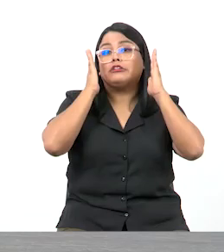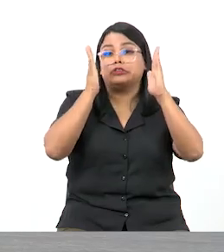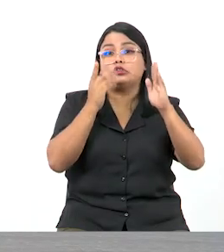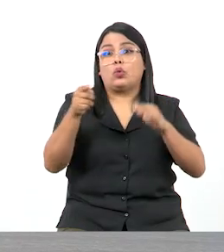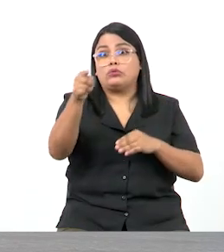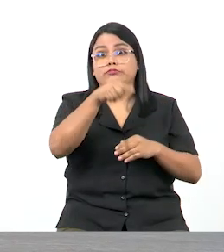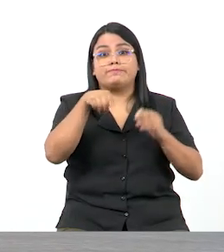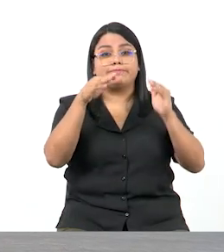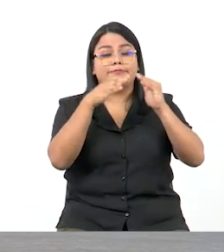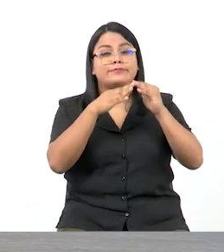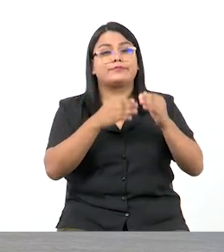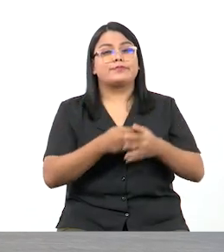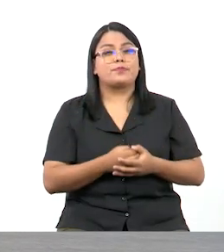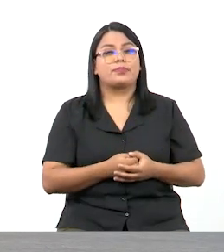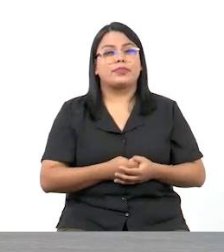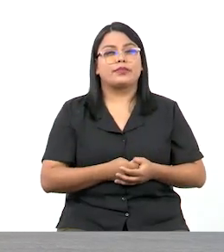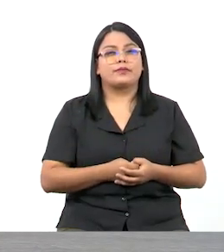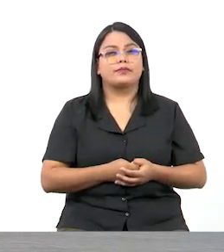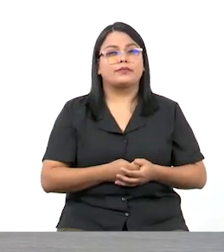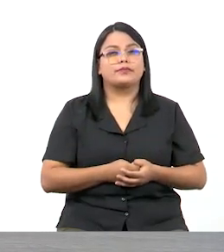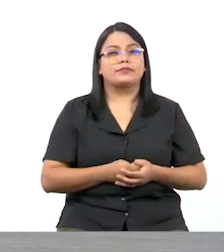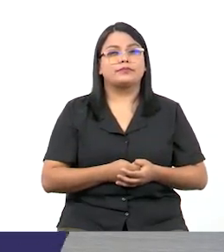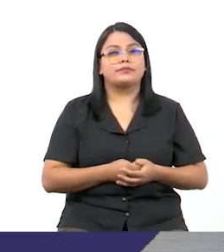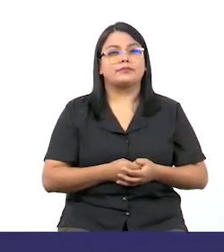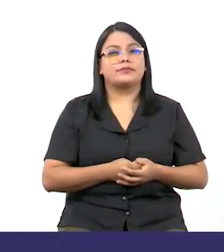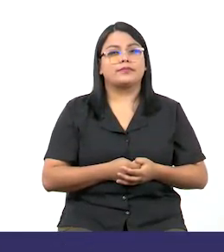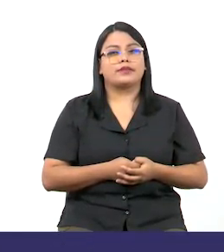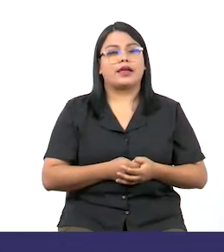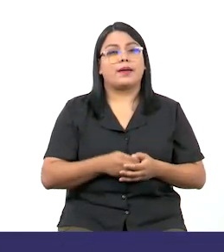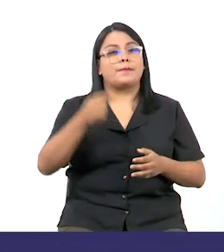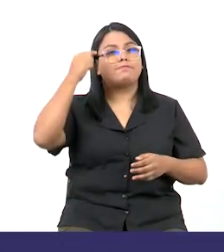a continuación. Presten atención desde casa.